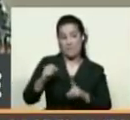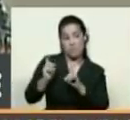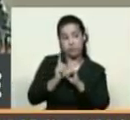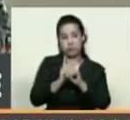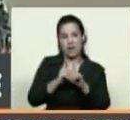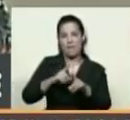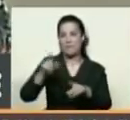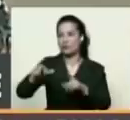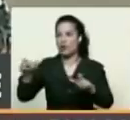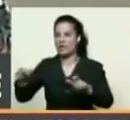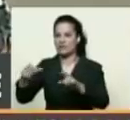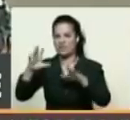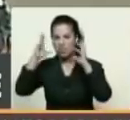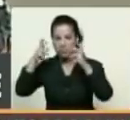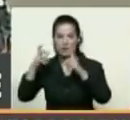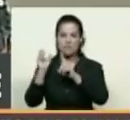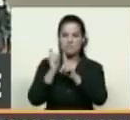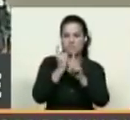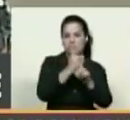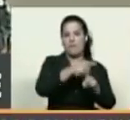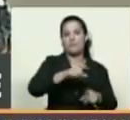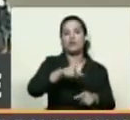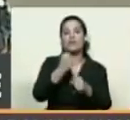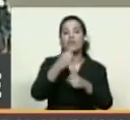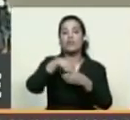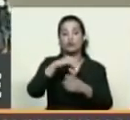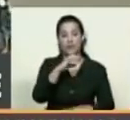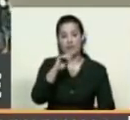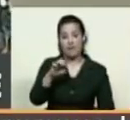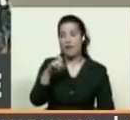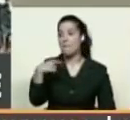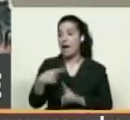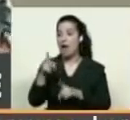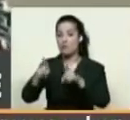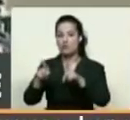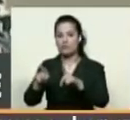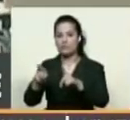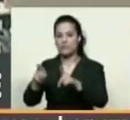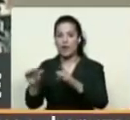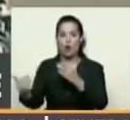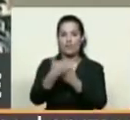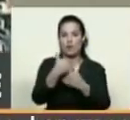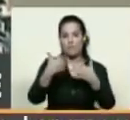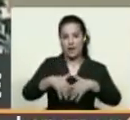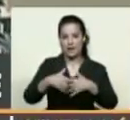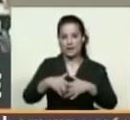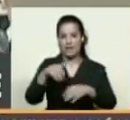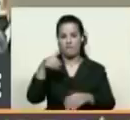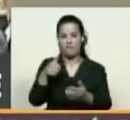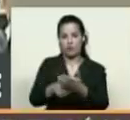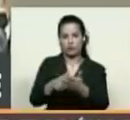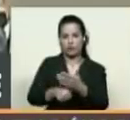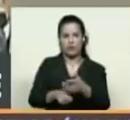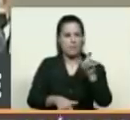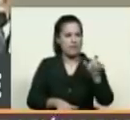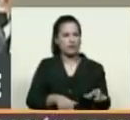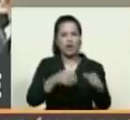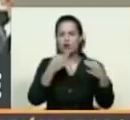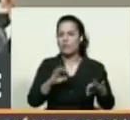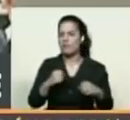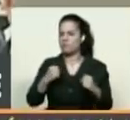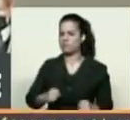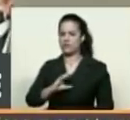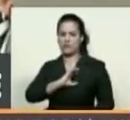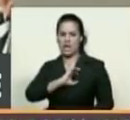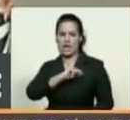en esconder las máquinas de votación. Mujeres y hombres sencillos que se